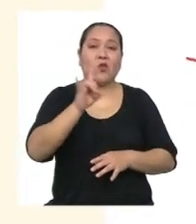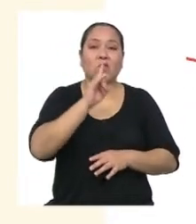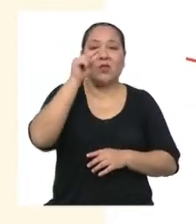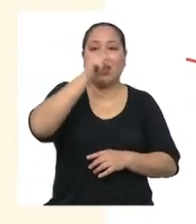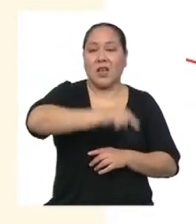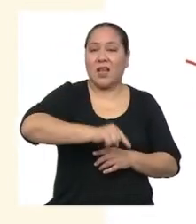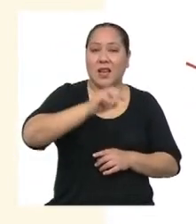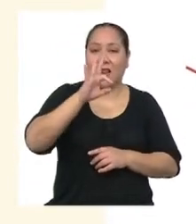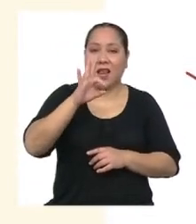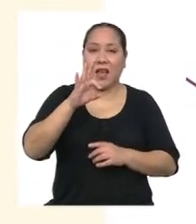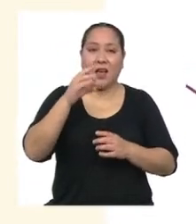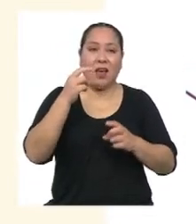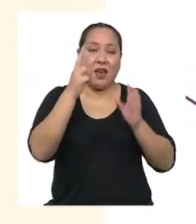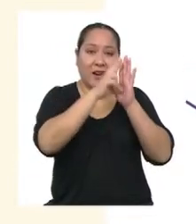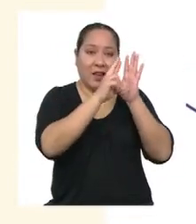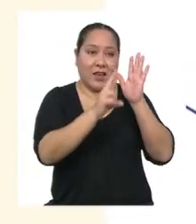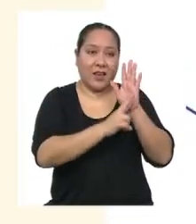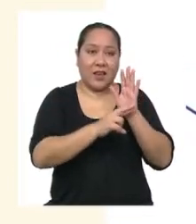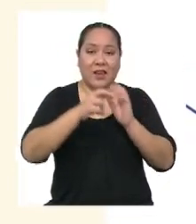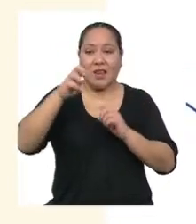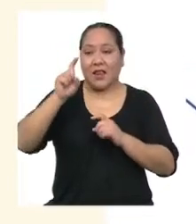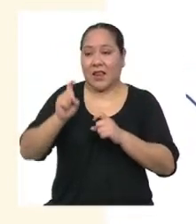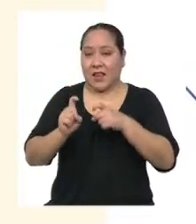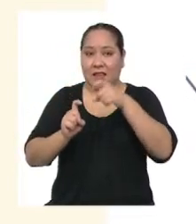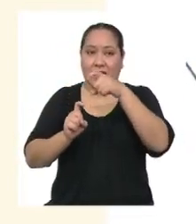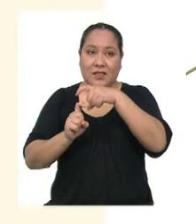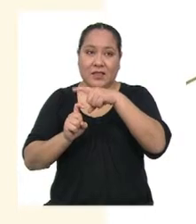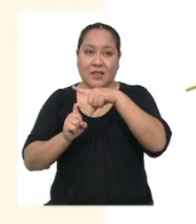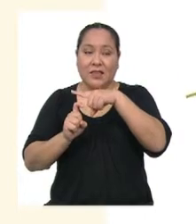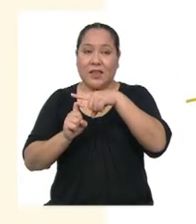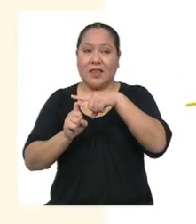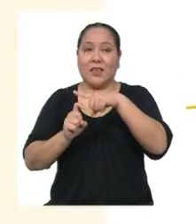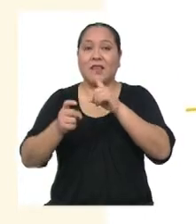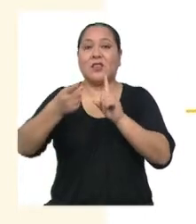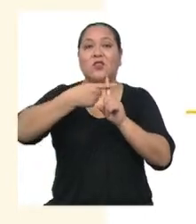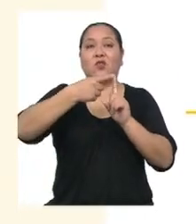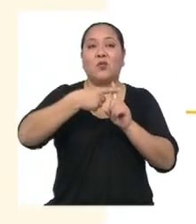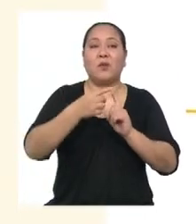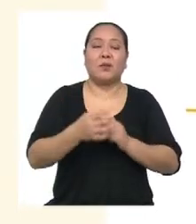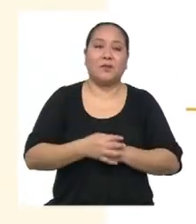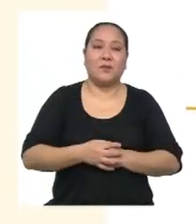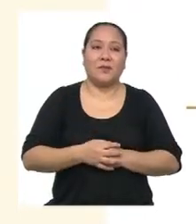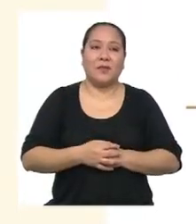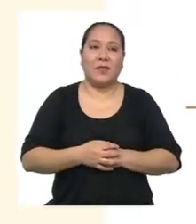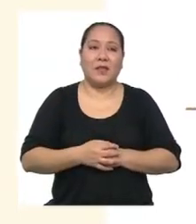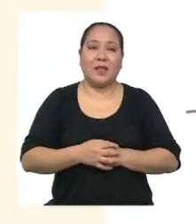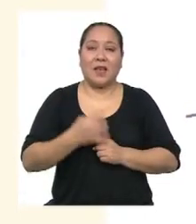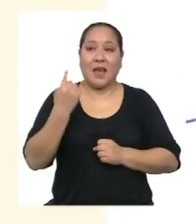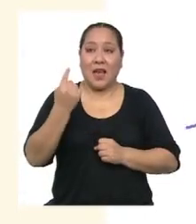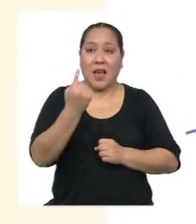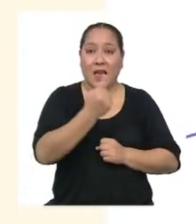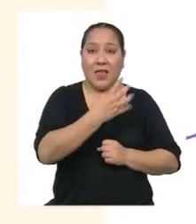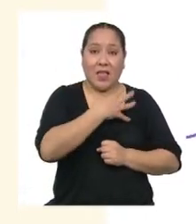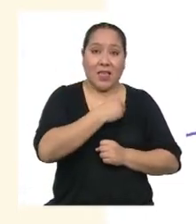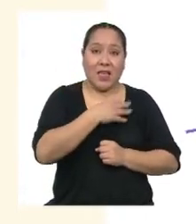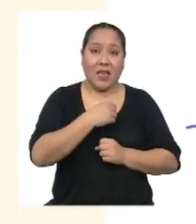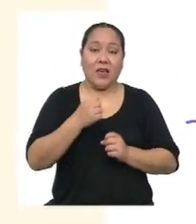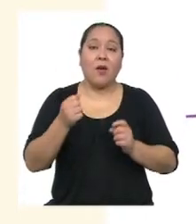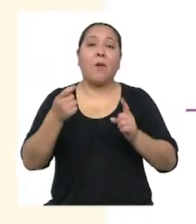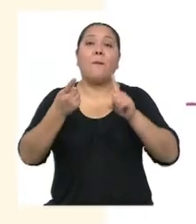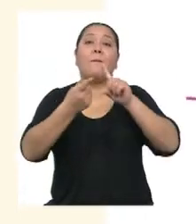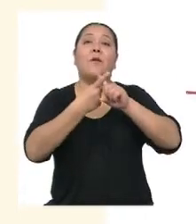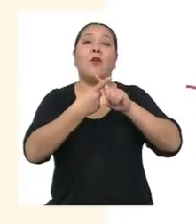fórmula, donde la media equivale a la sumatoria de cada edad por su frecuencia